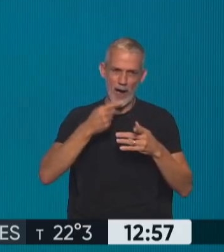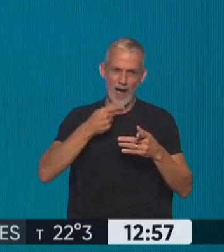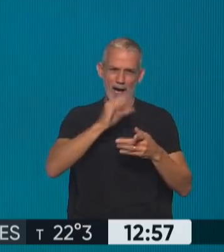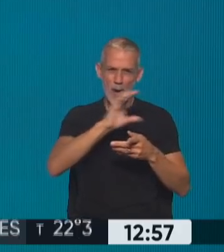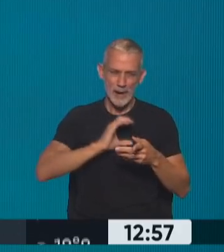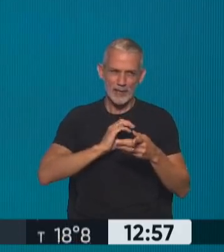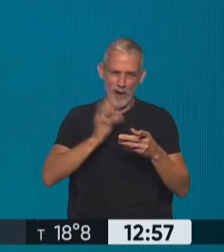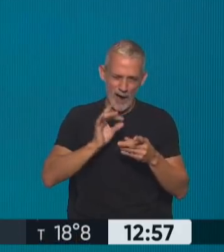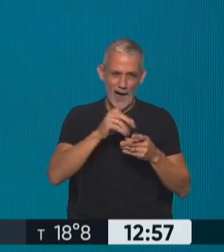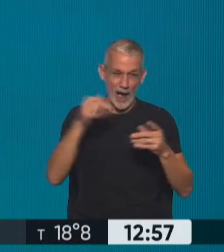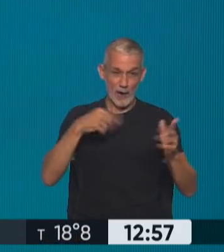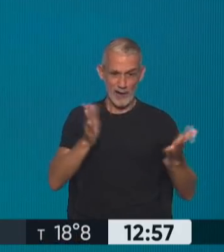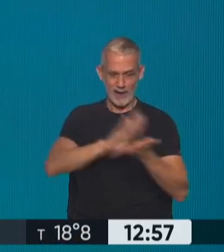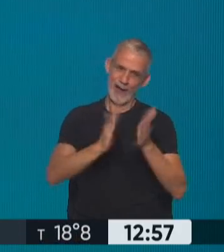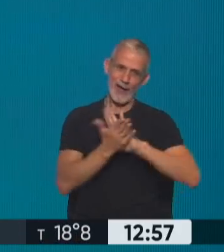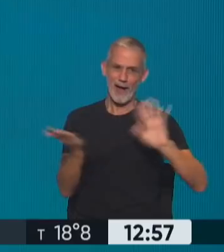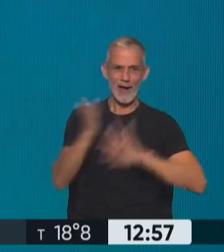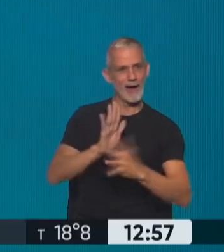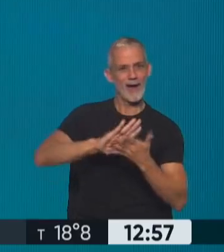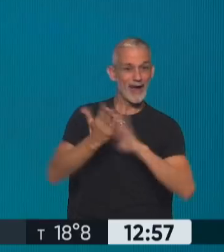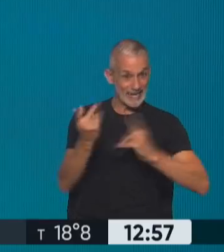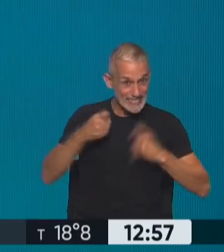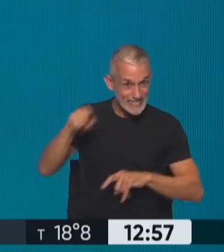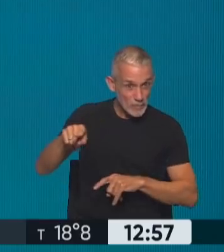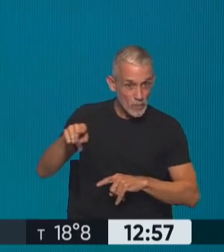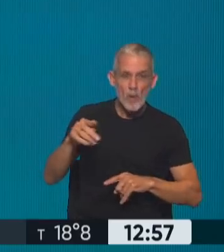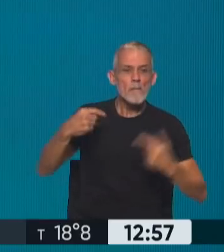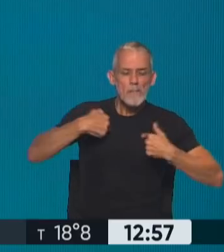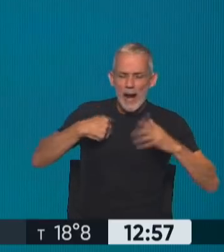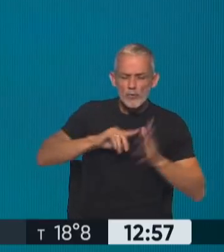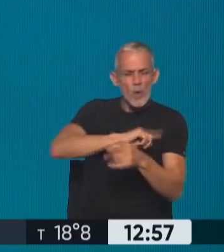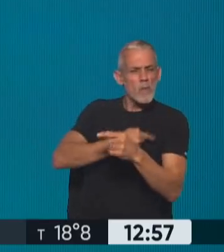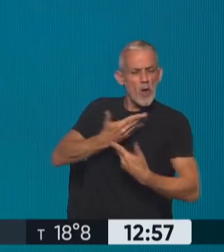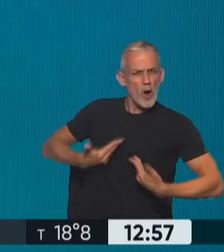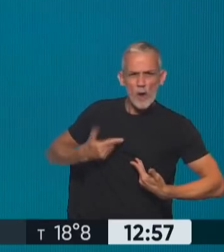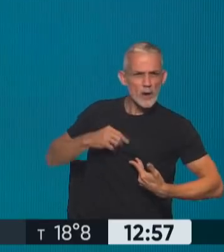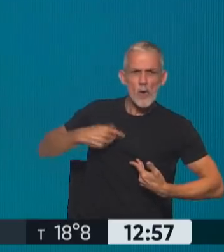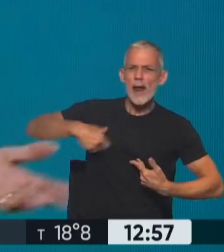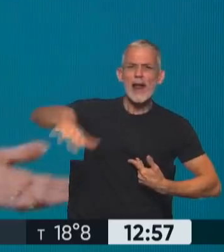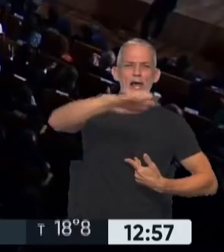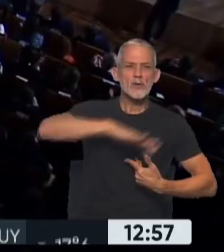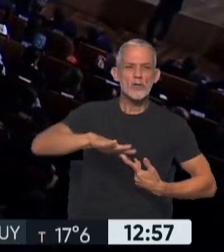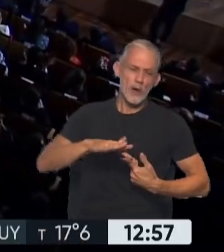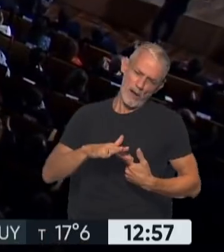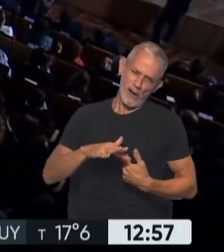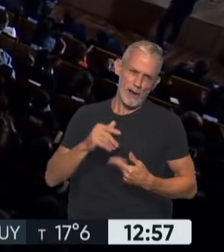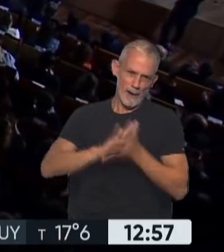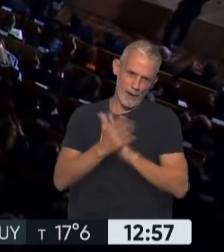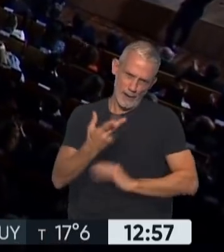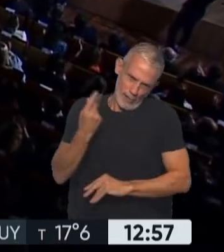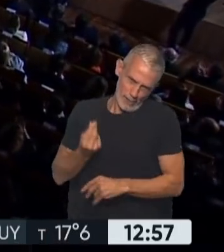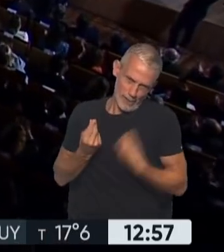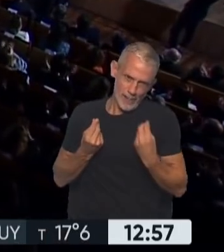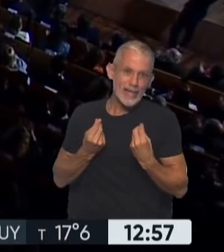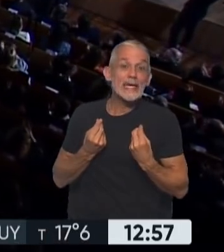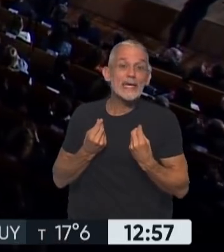impuestos, ahora que te necesitamos a vos, no para nosotros, sino para el pueblo, para la sociedad, me parece,